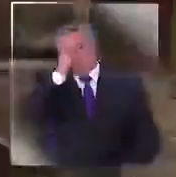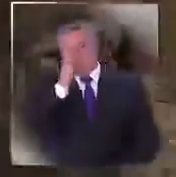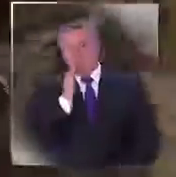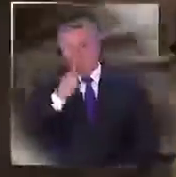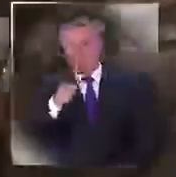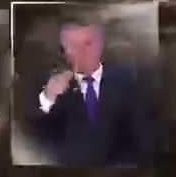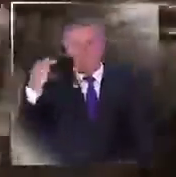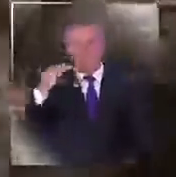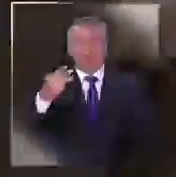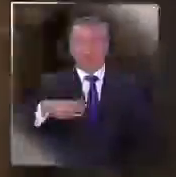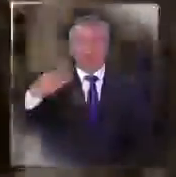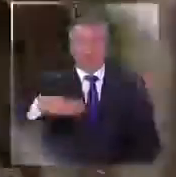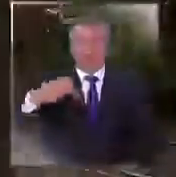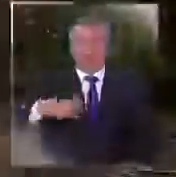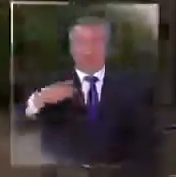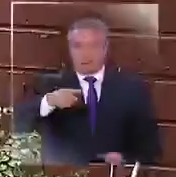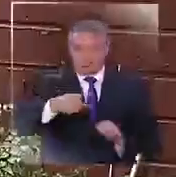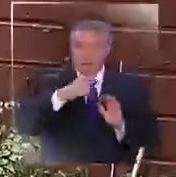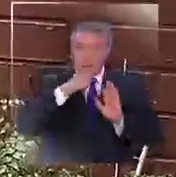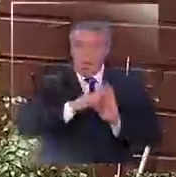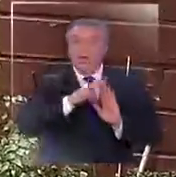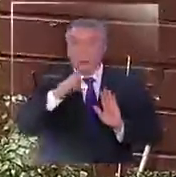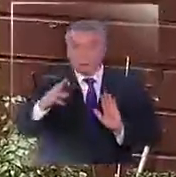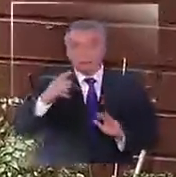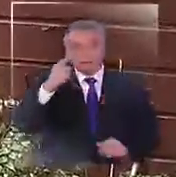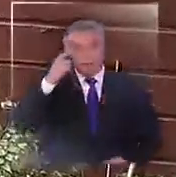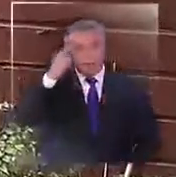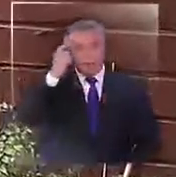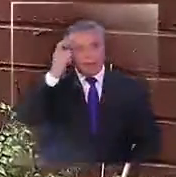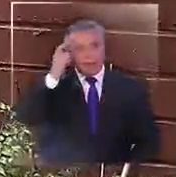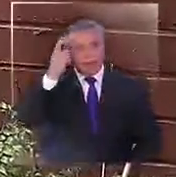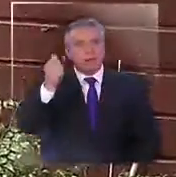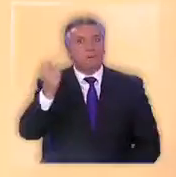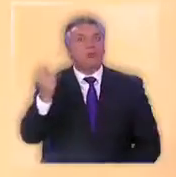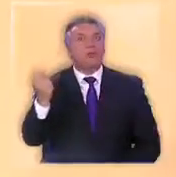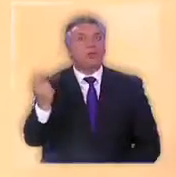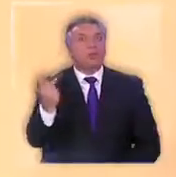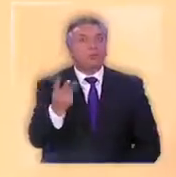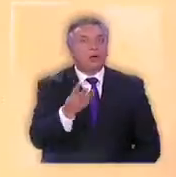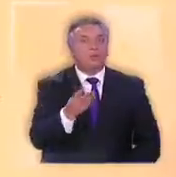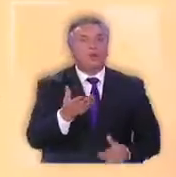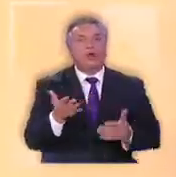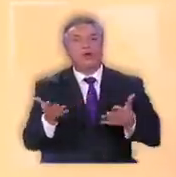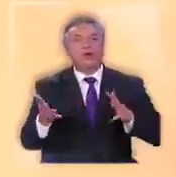municipalidad. Esas respuestas también darán luces de cuántos y cómo somos.